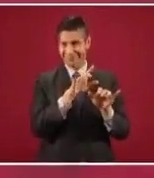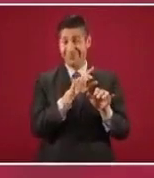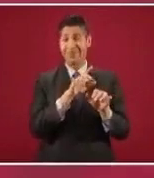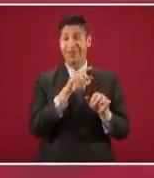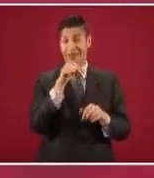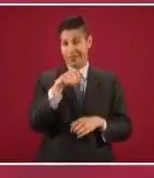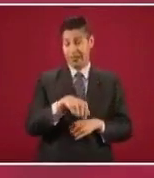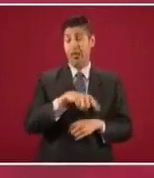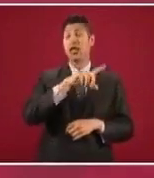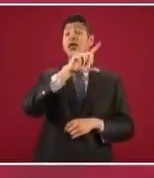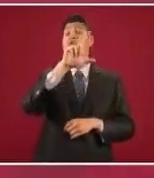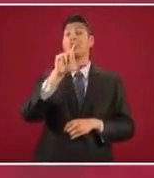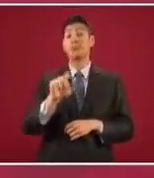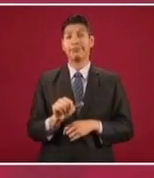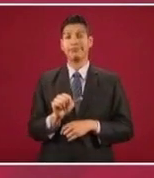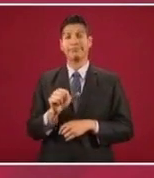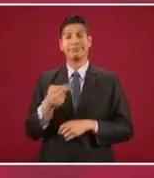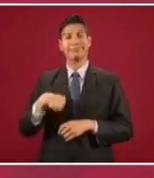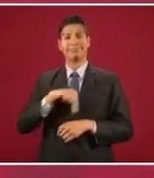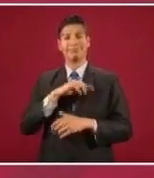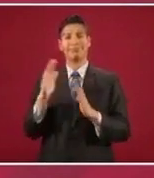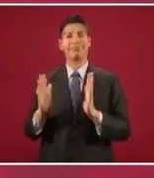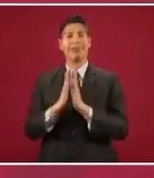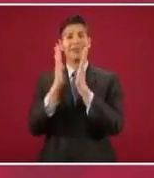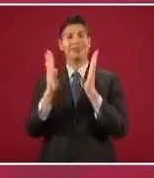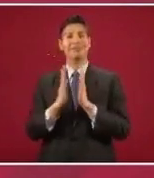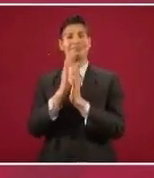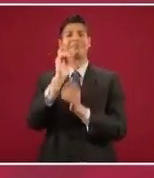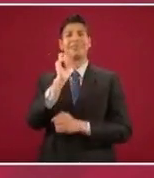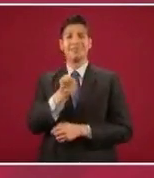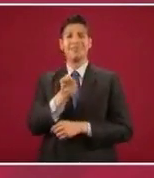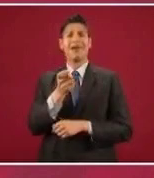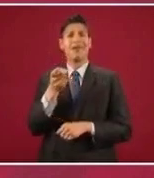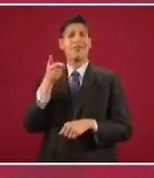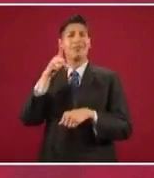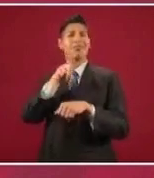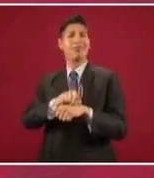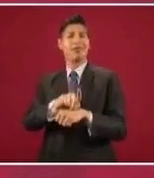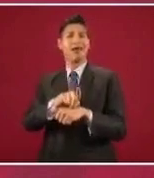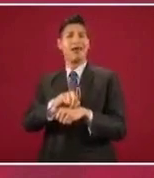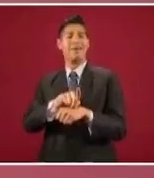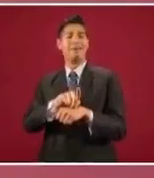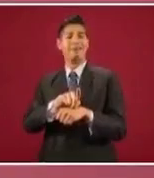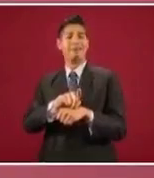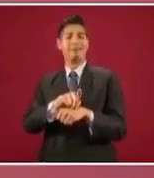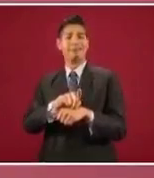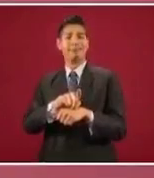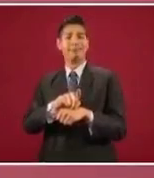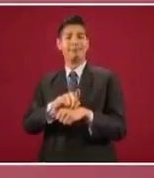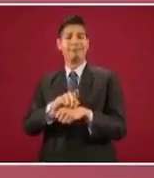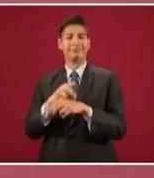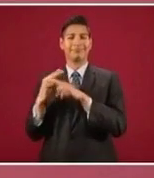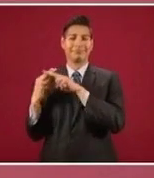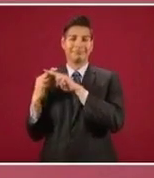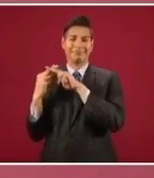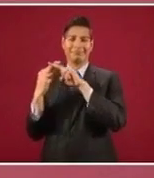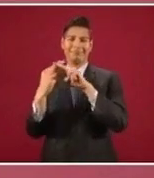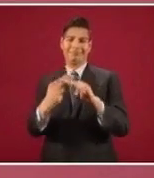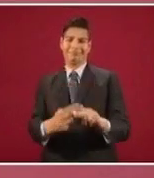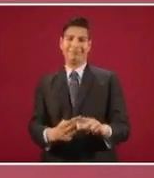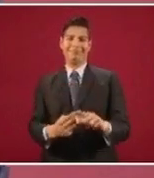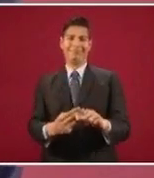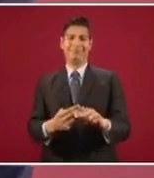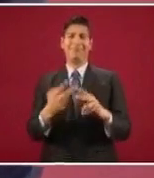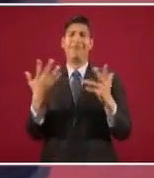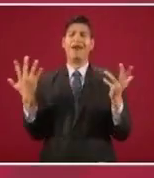participar también en la conmemoración de un aniversario más de la